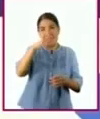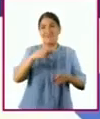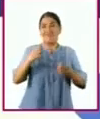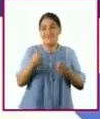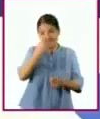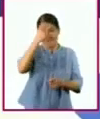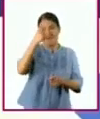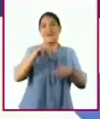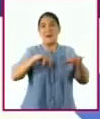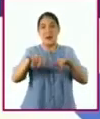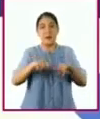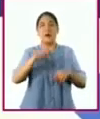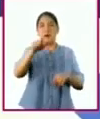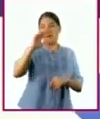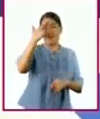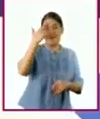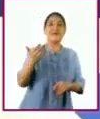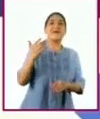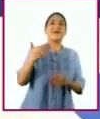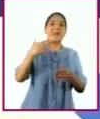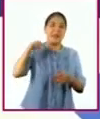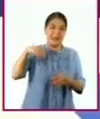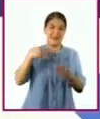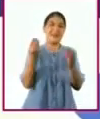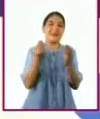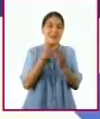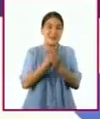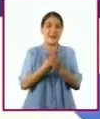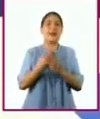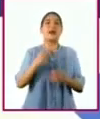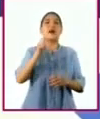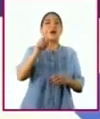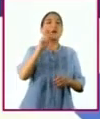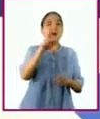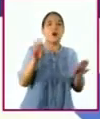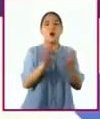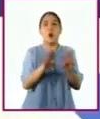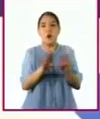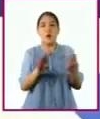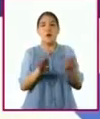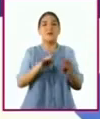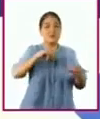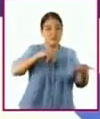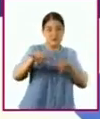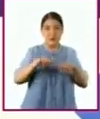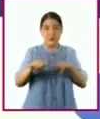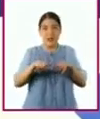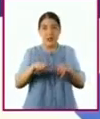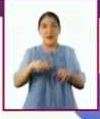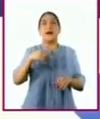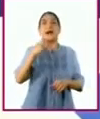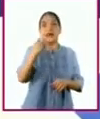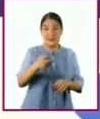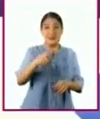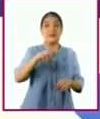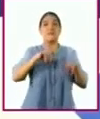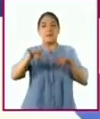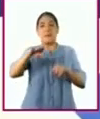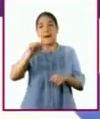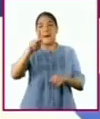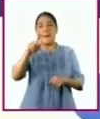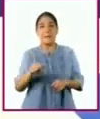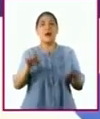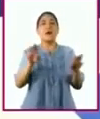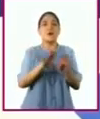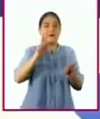anterior estudiaron las formas de representación del espacio geográfico y una de ellas es el mapa, al que podemos definir como